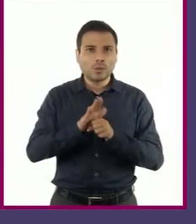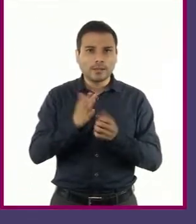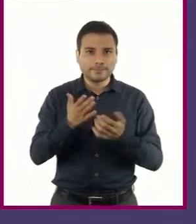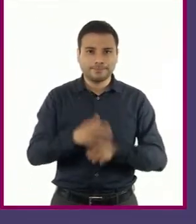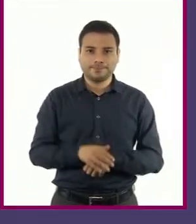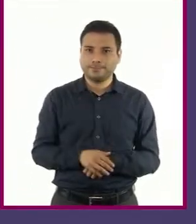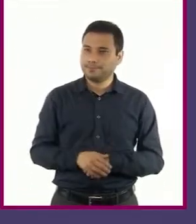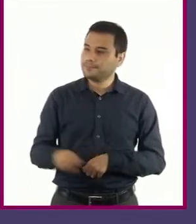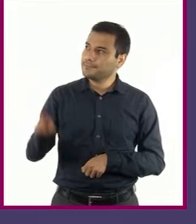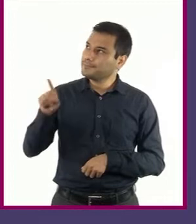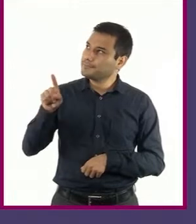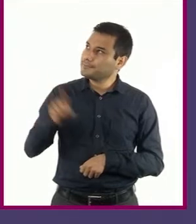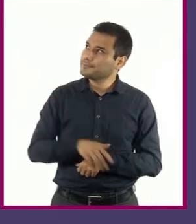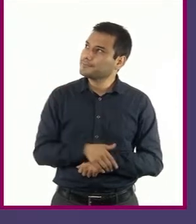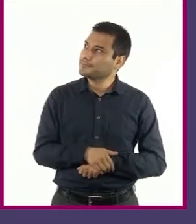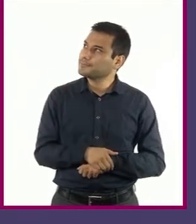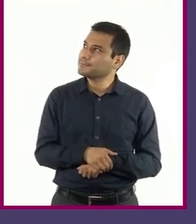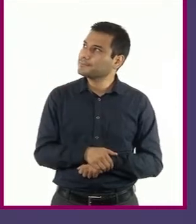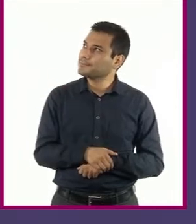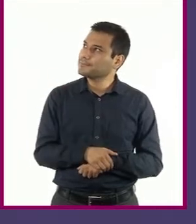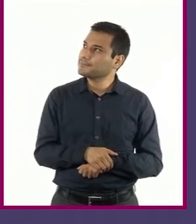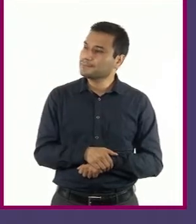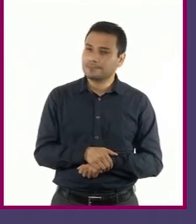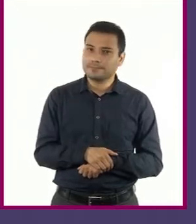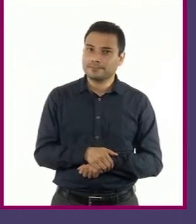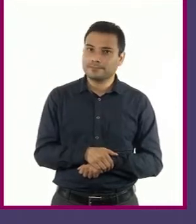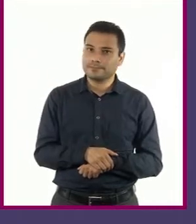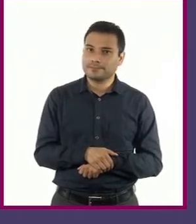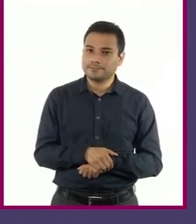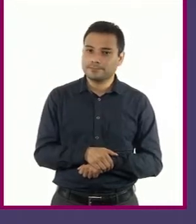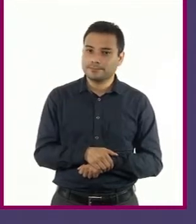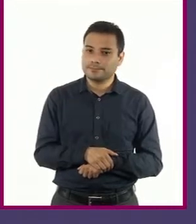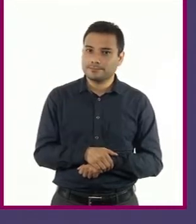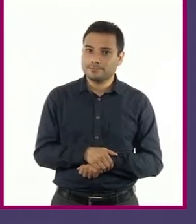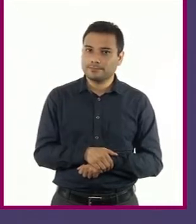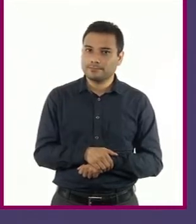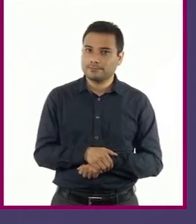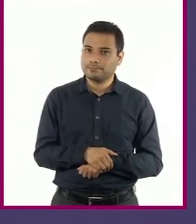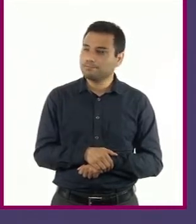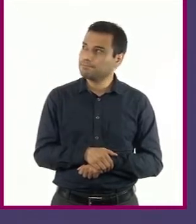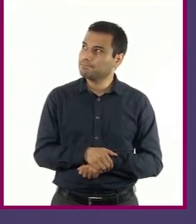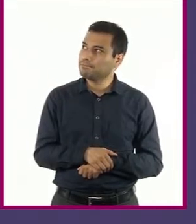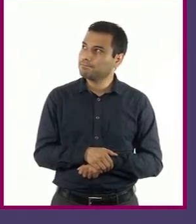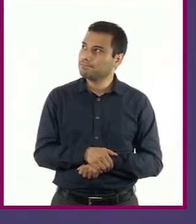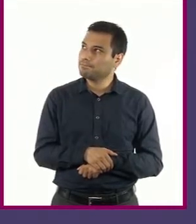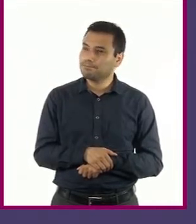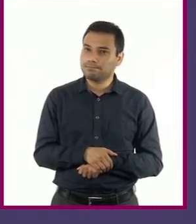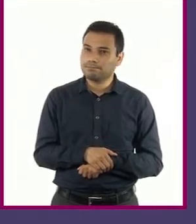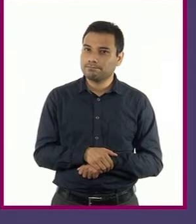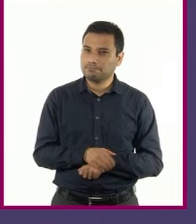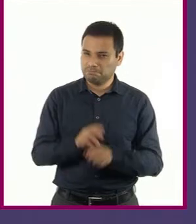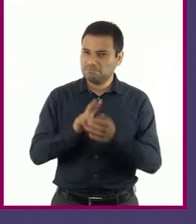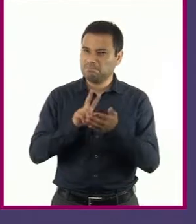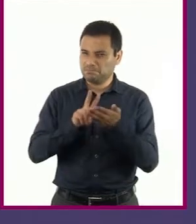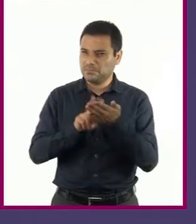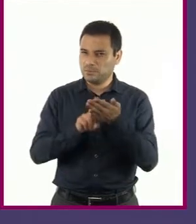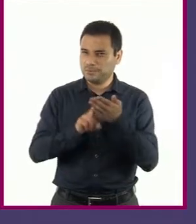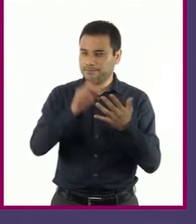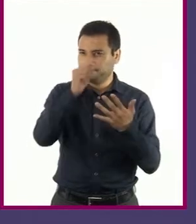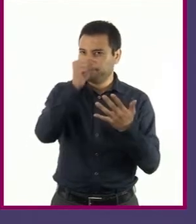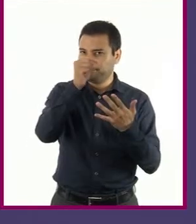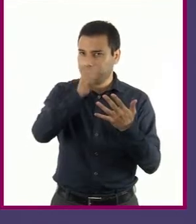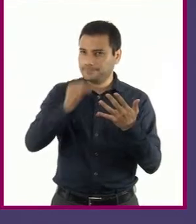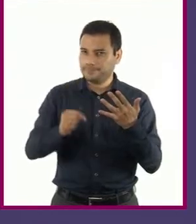libertad, paz, igualdad, justicia, legalidad, solidaridad, bien común,